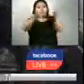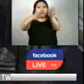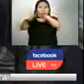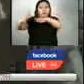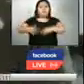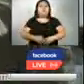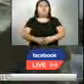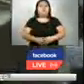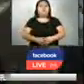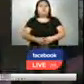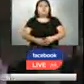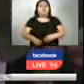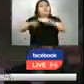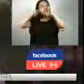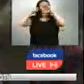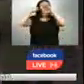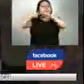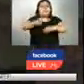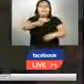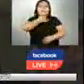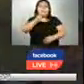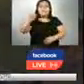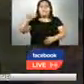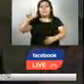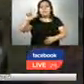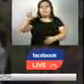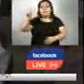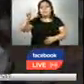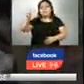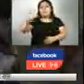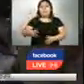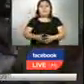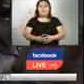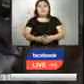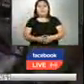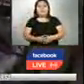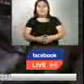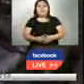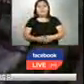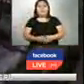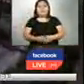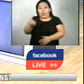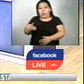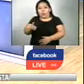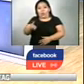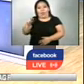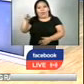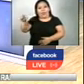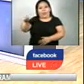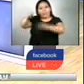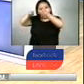vientos. Un reporte de Iliana Leiva para Noticiero Hechos.